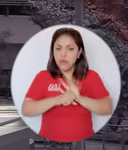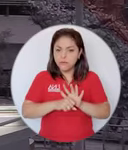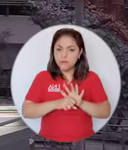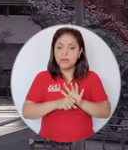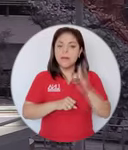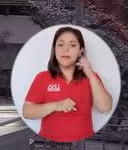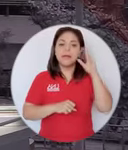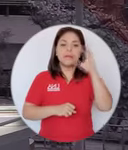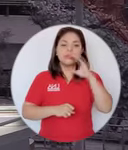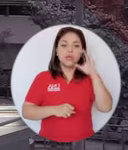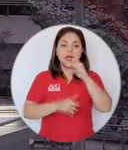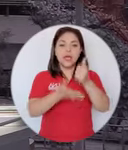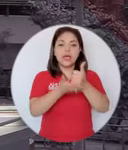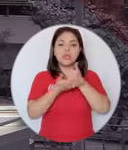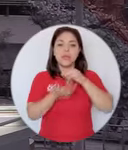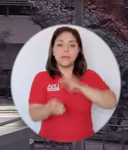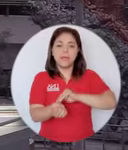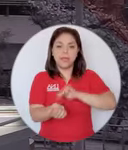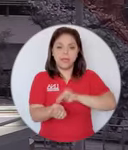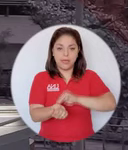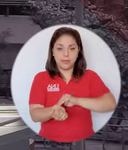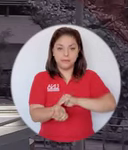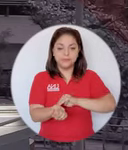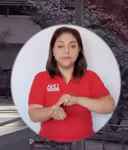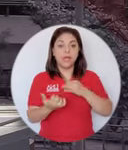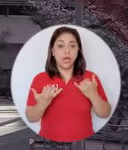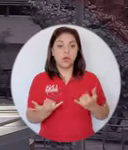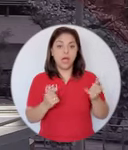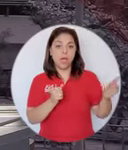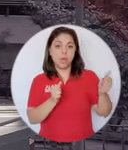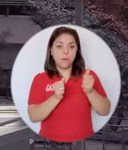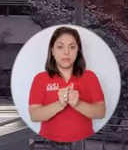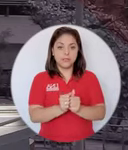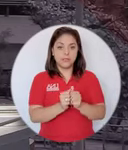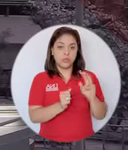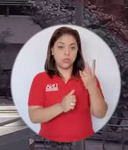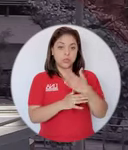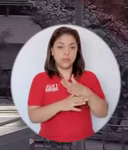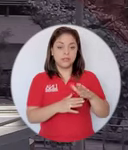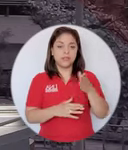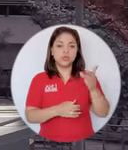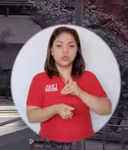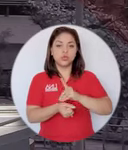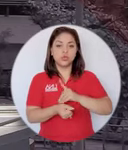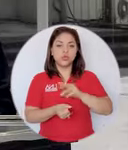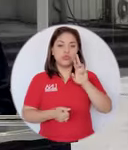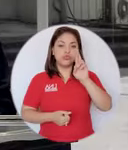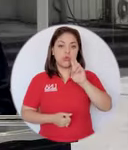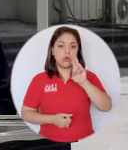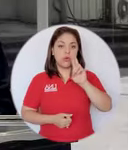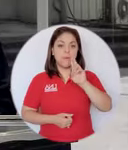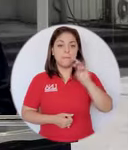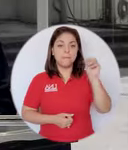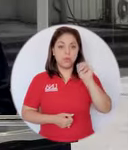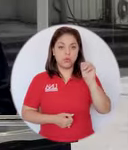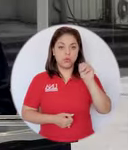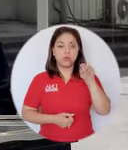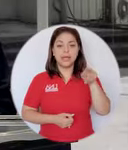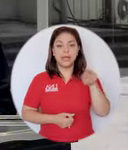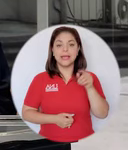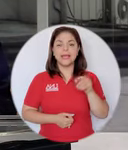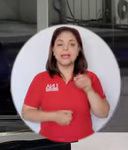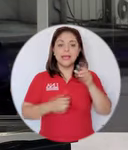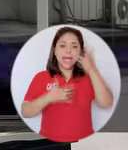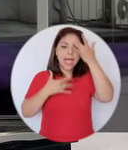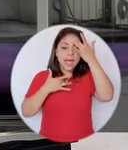médica correspondiente. Para hablar de este tema nos acompaña en este segundo bloque el doctor Roy Wong McClure, quien